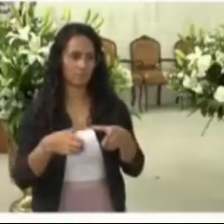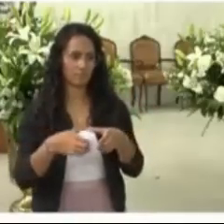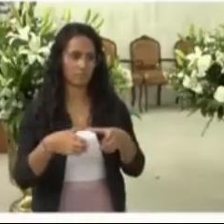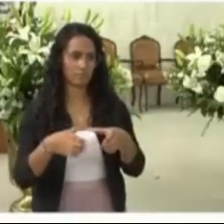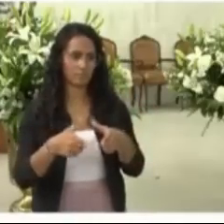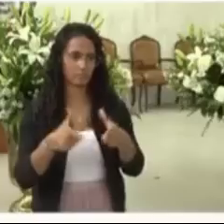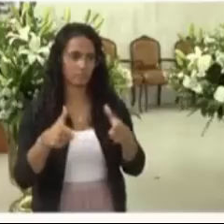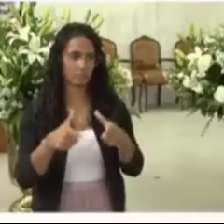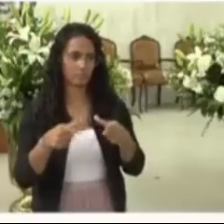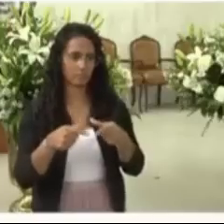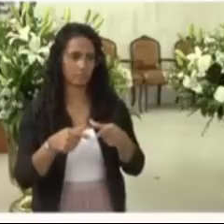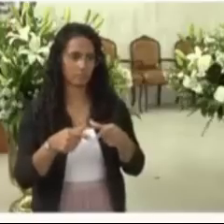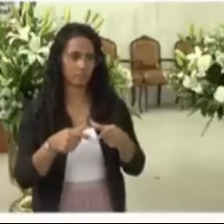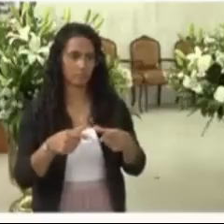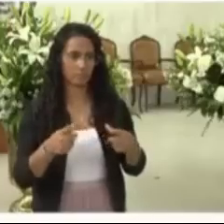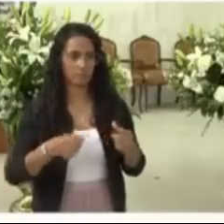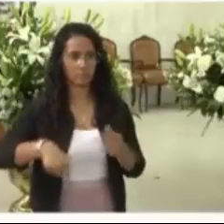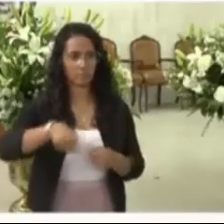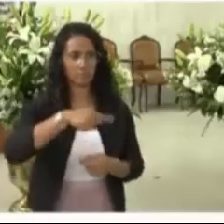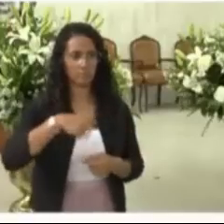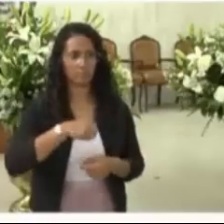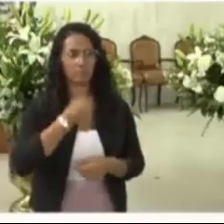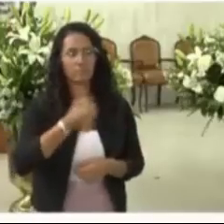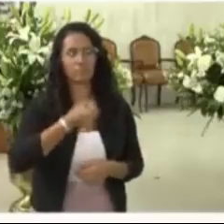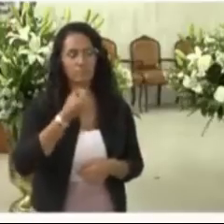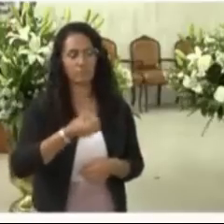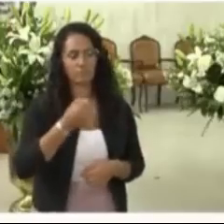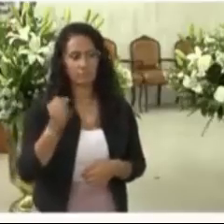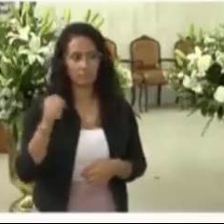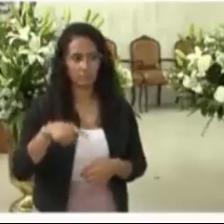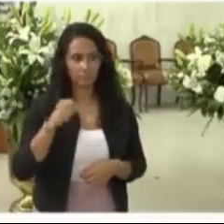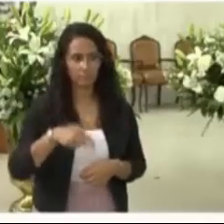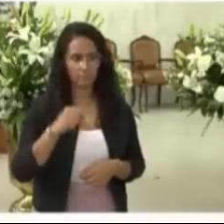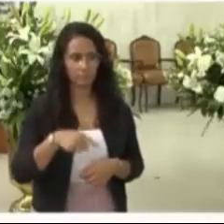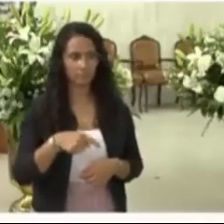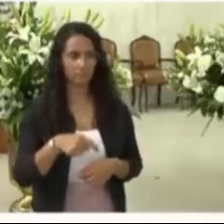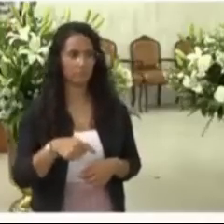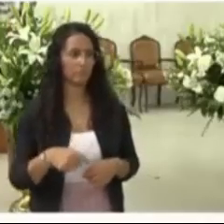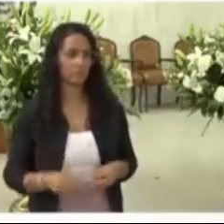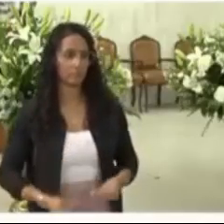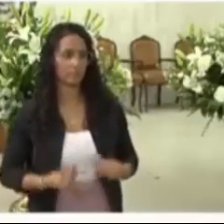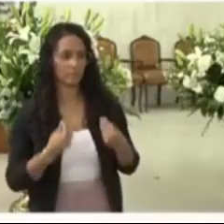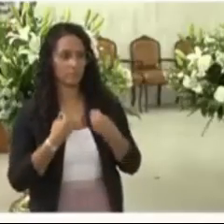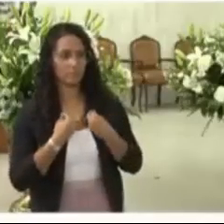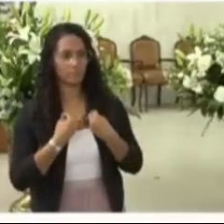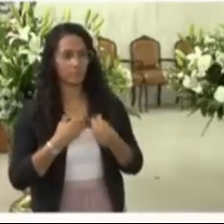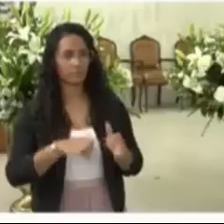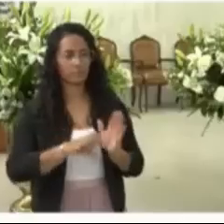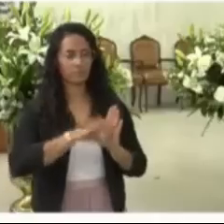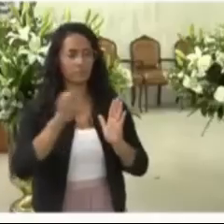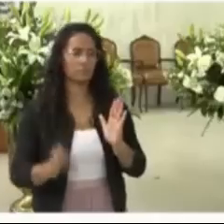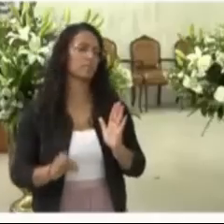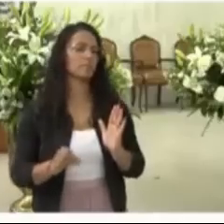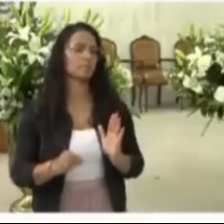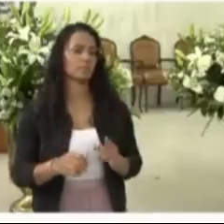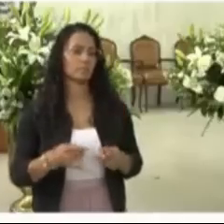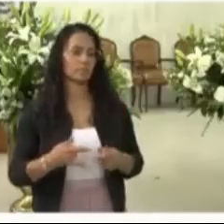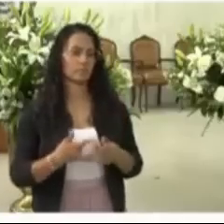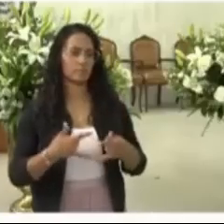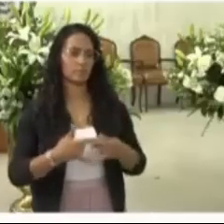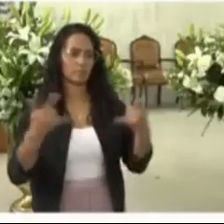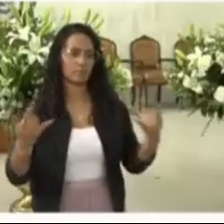testimonios similares en los cuales otros reyes, como el rey Ezequías, el